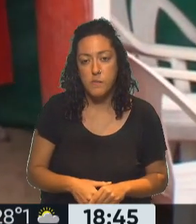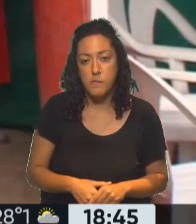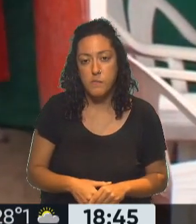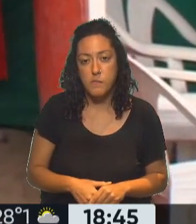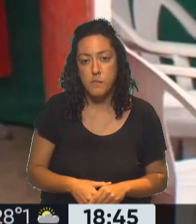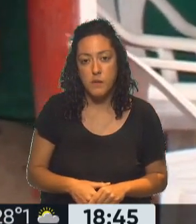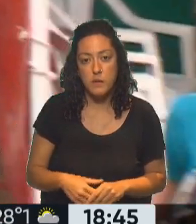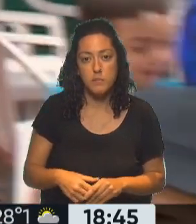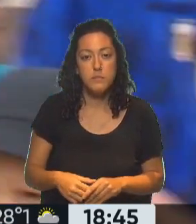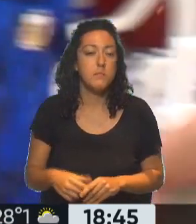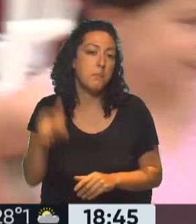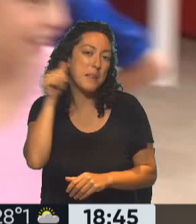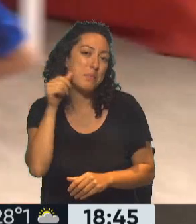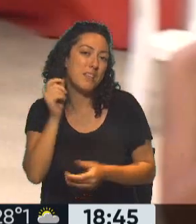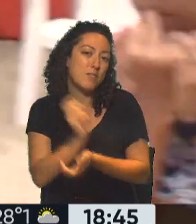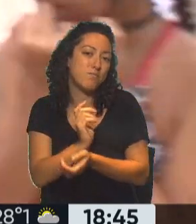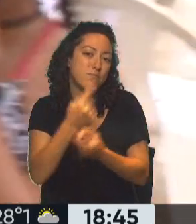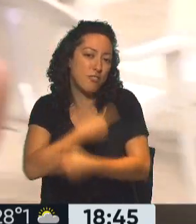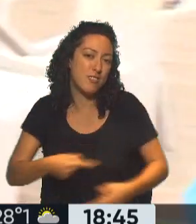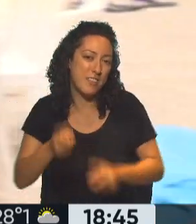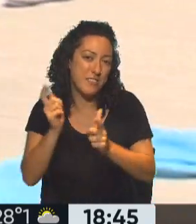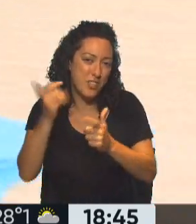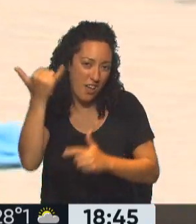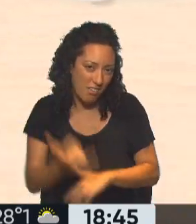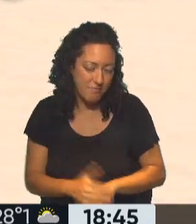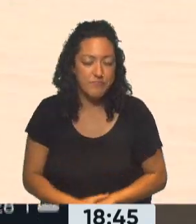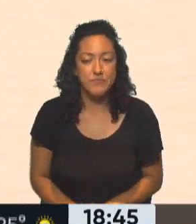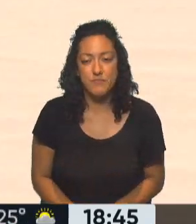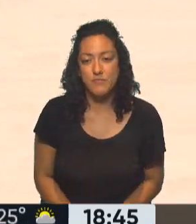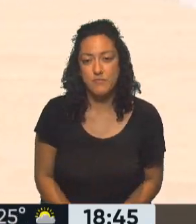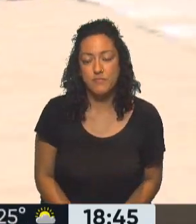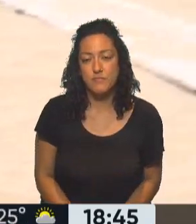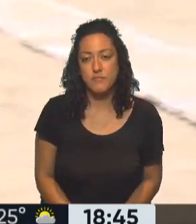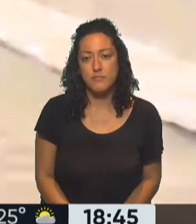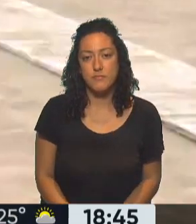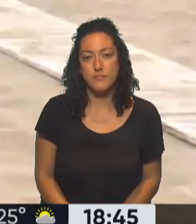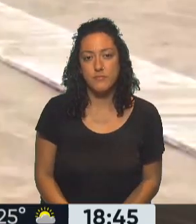ofrece para la diversión. Crazy.